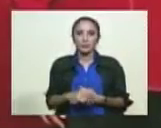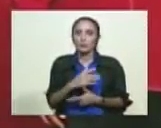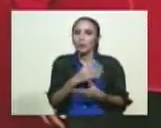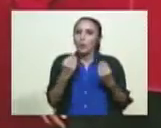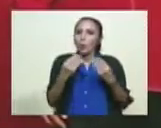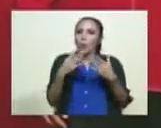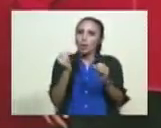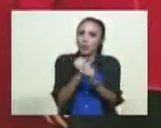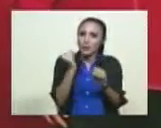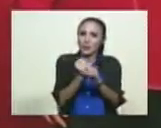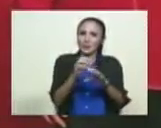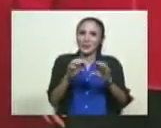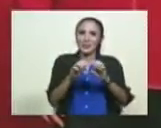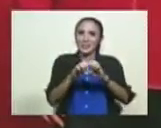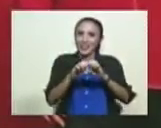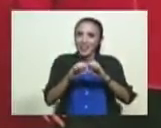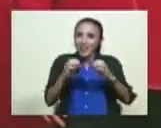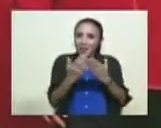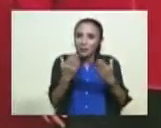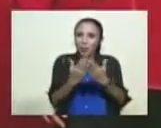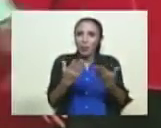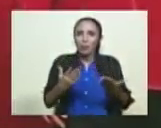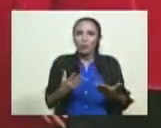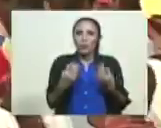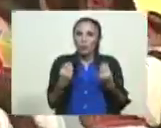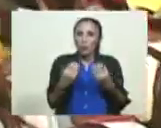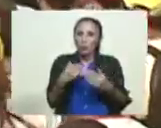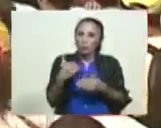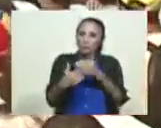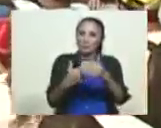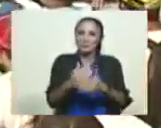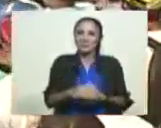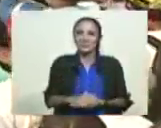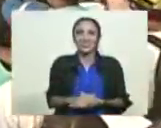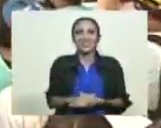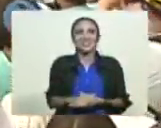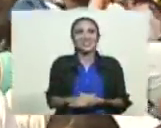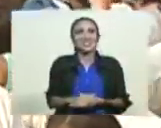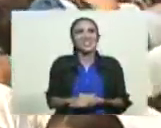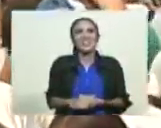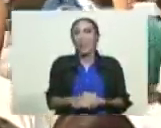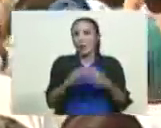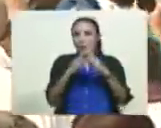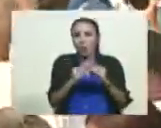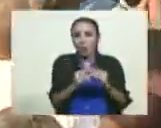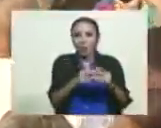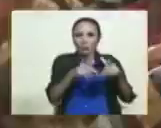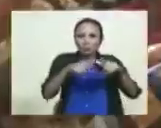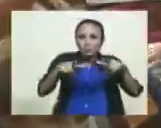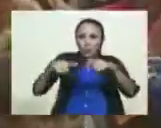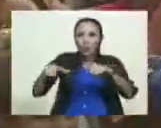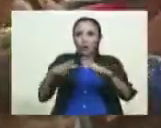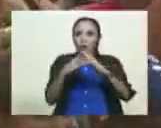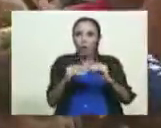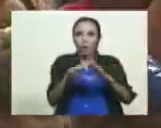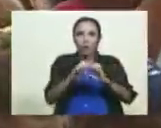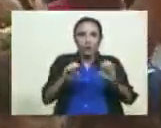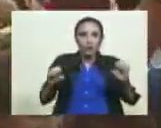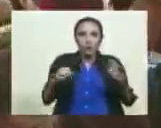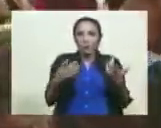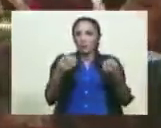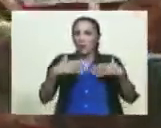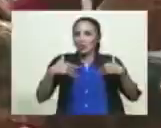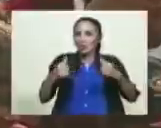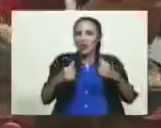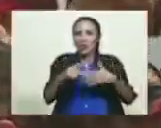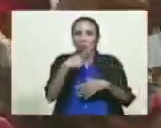en la esquina, en todos los espacios.